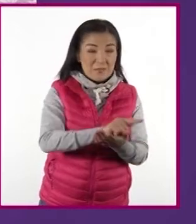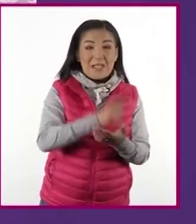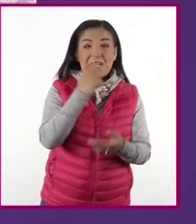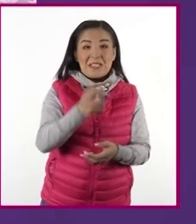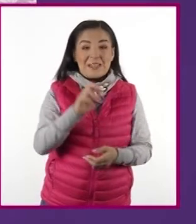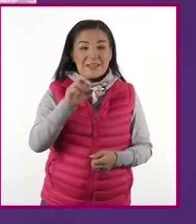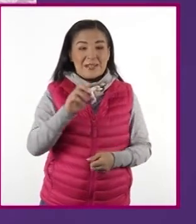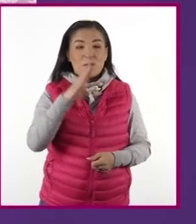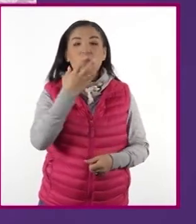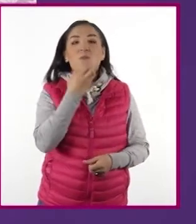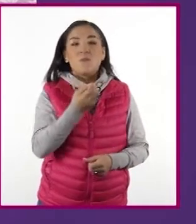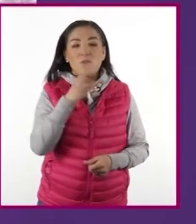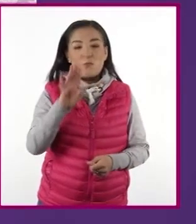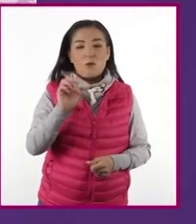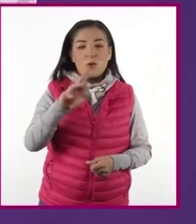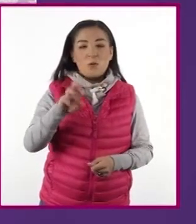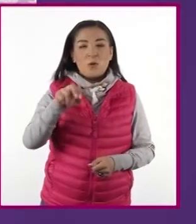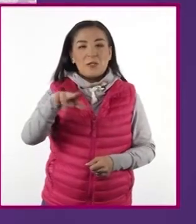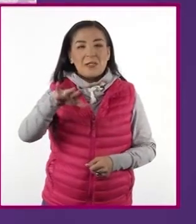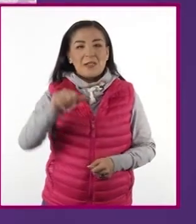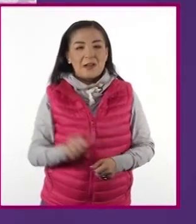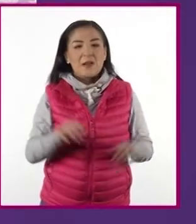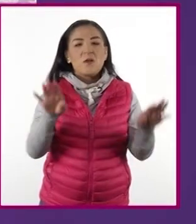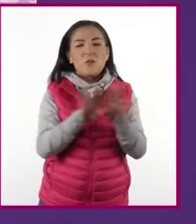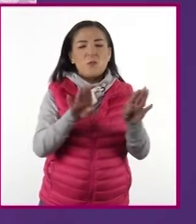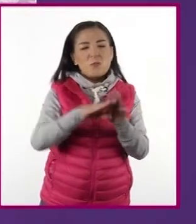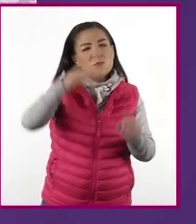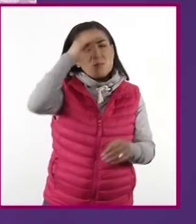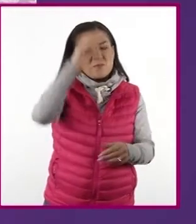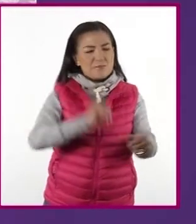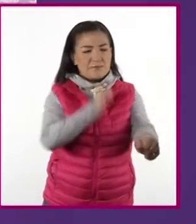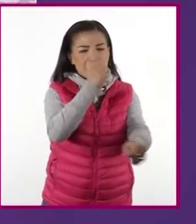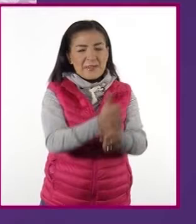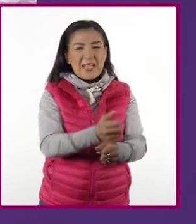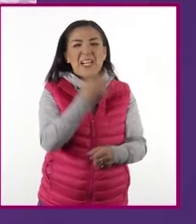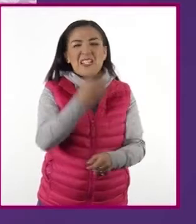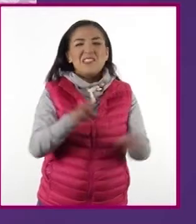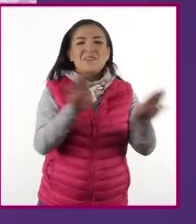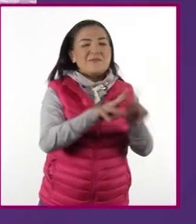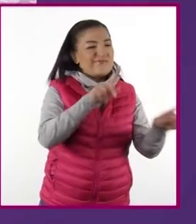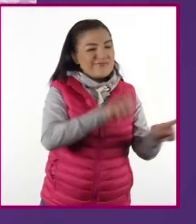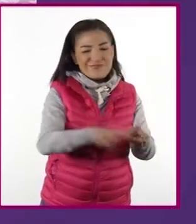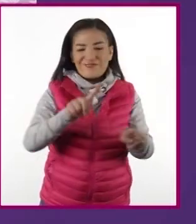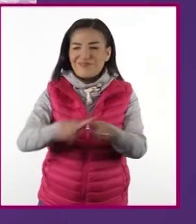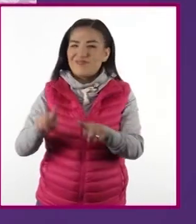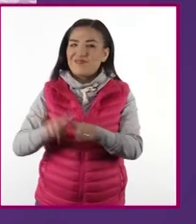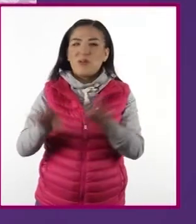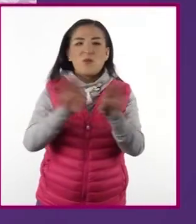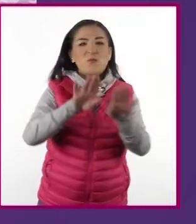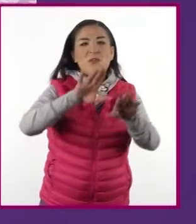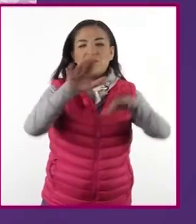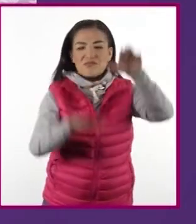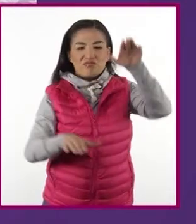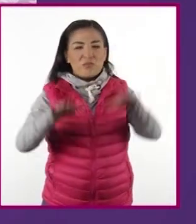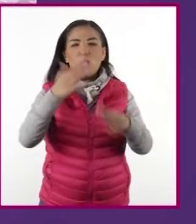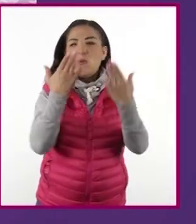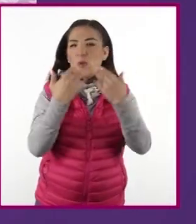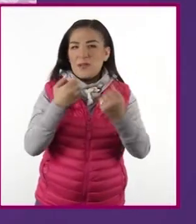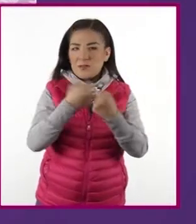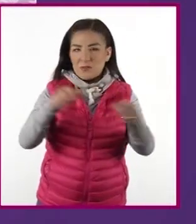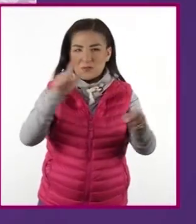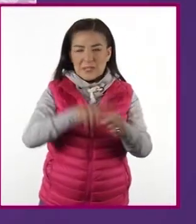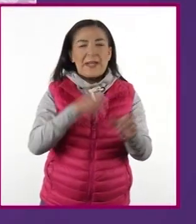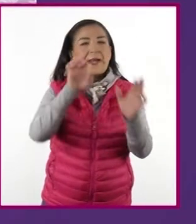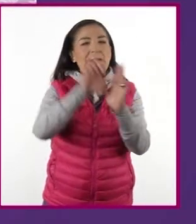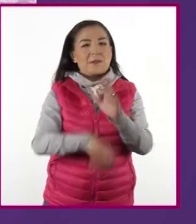y la pobreza se acentuaron. Las diferencias estaban presentes en todos los ámbitos. Por ejemplo, los